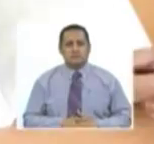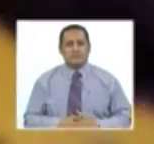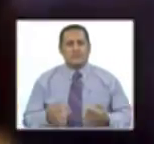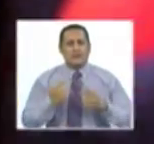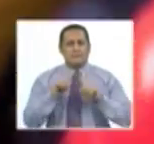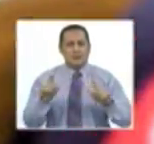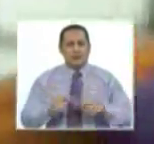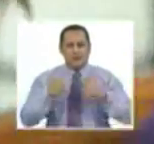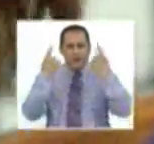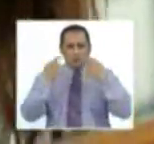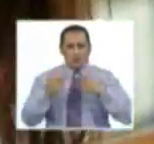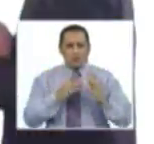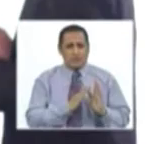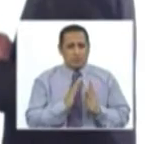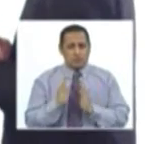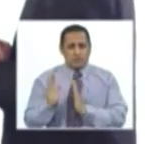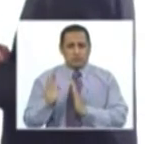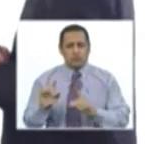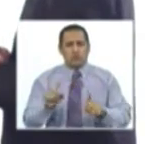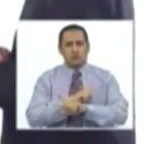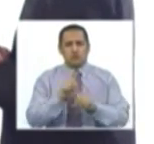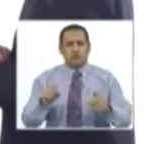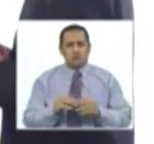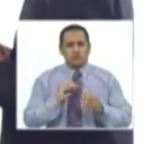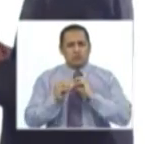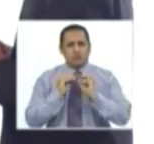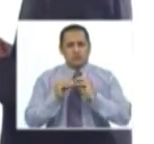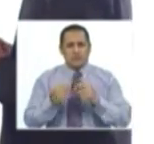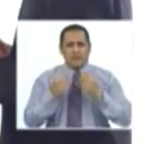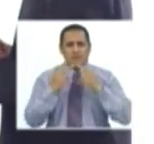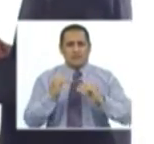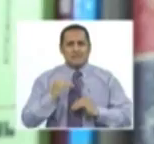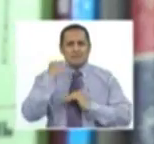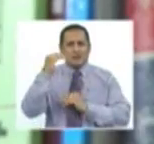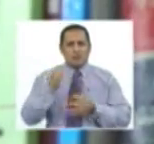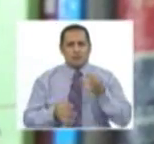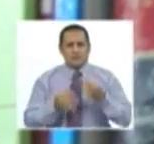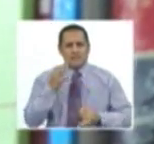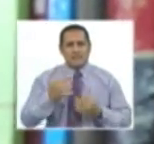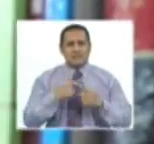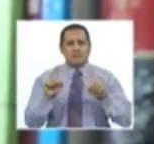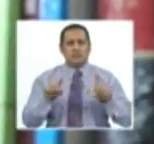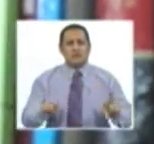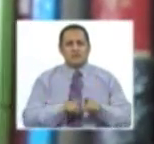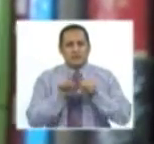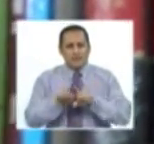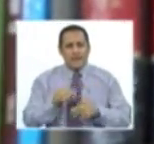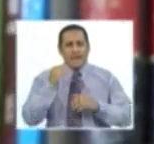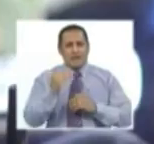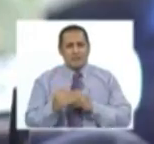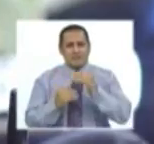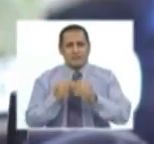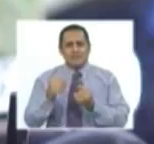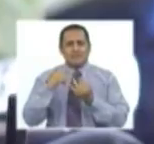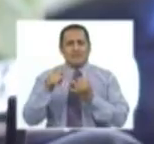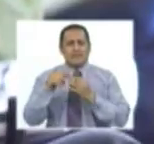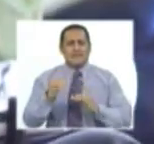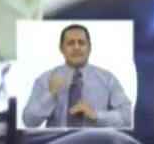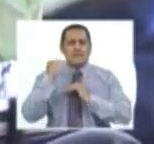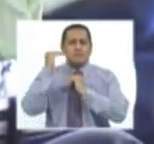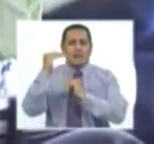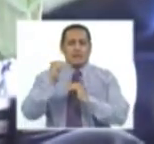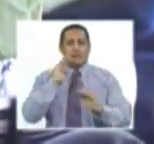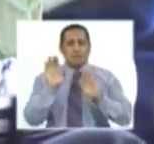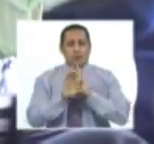Pero el concepto de debido proceso no se agota en lo estrictamente judicial, sino que se extiende a otras dimensiones,